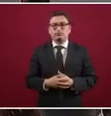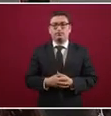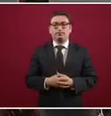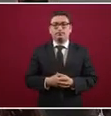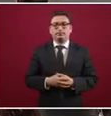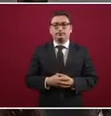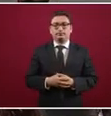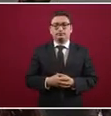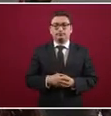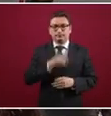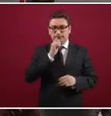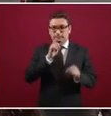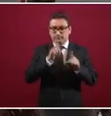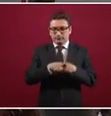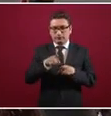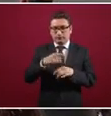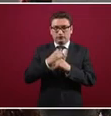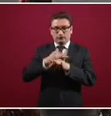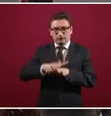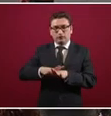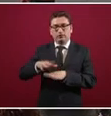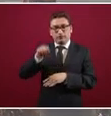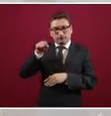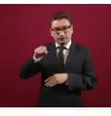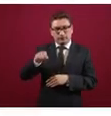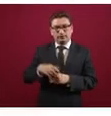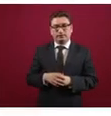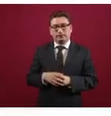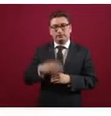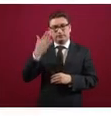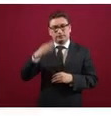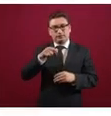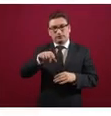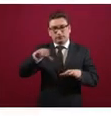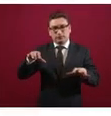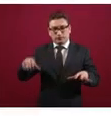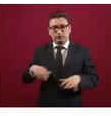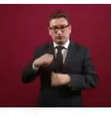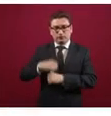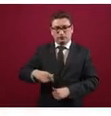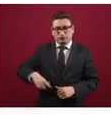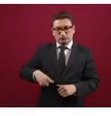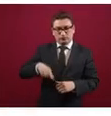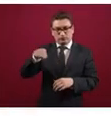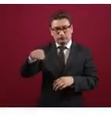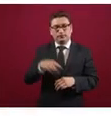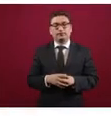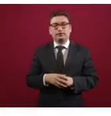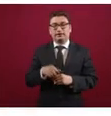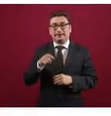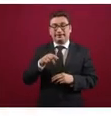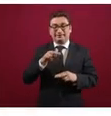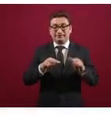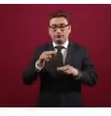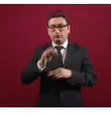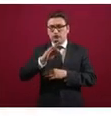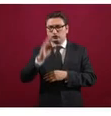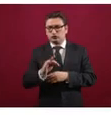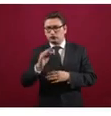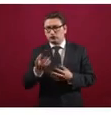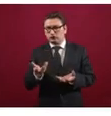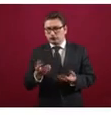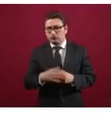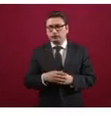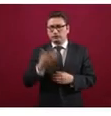de conformidad con la propia información otorgada por las fiscalías de ese porcentaje se han